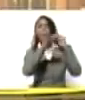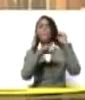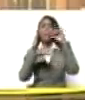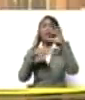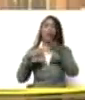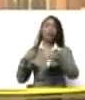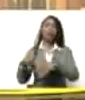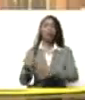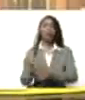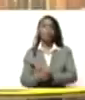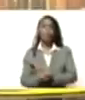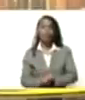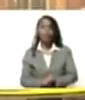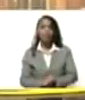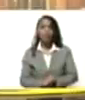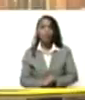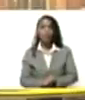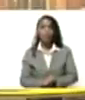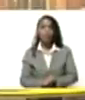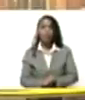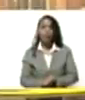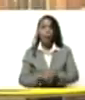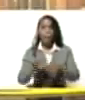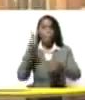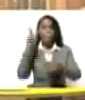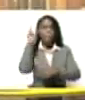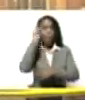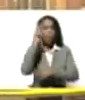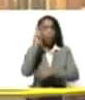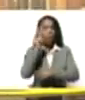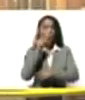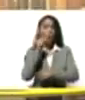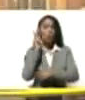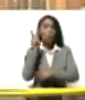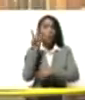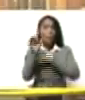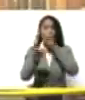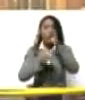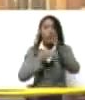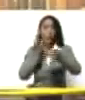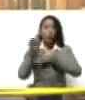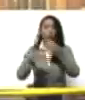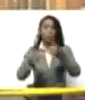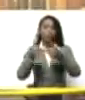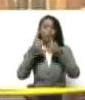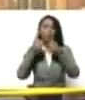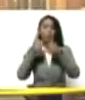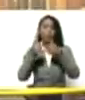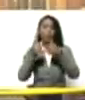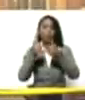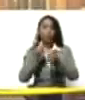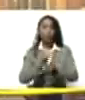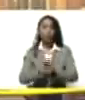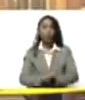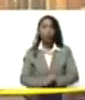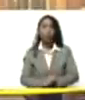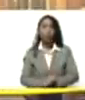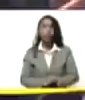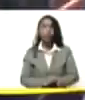en la víspera de conmemorar los 30 años de la gloriosa rebelión anti